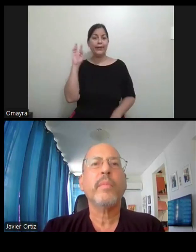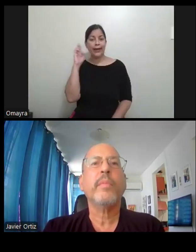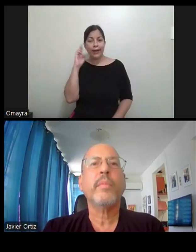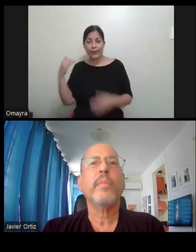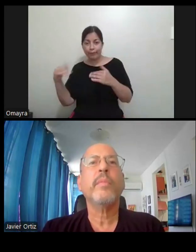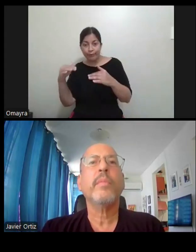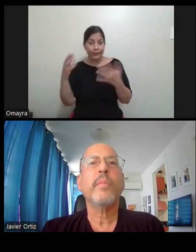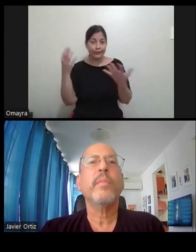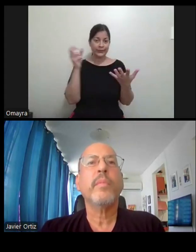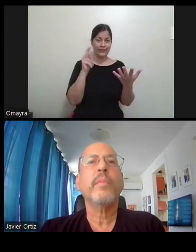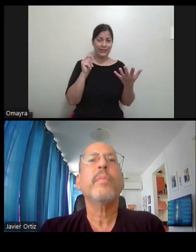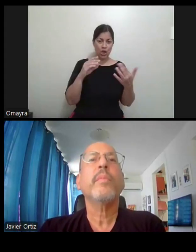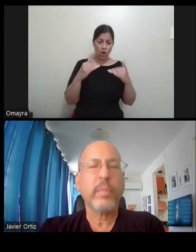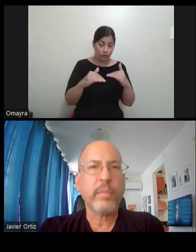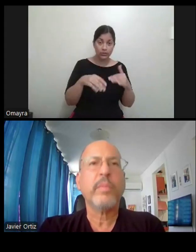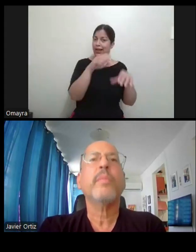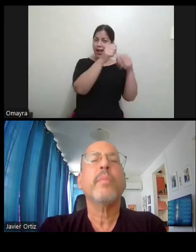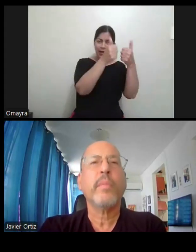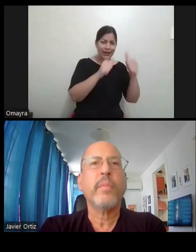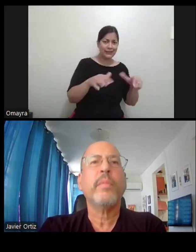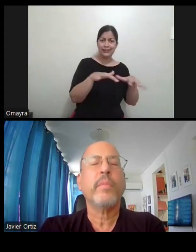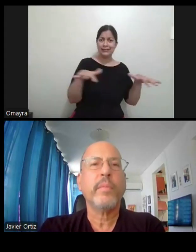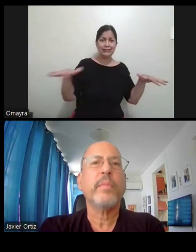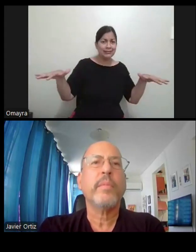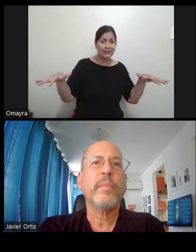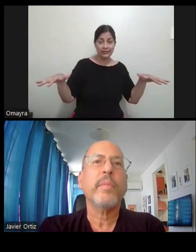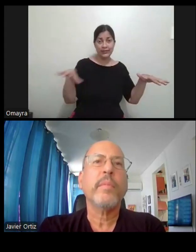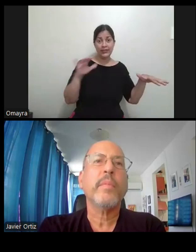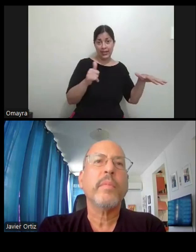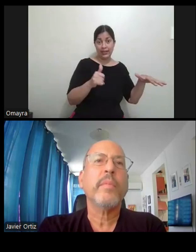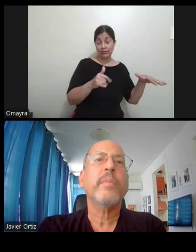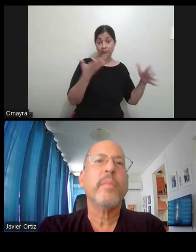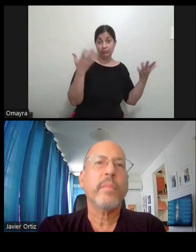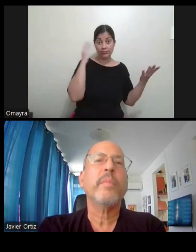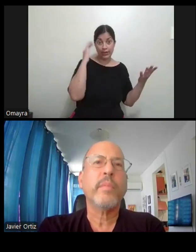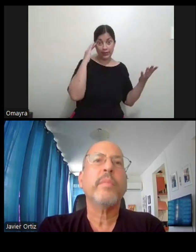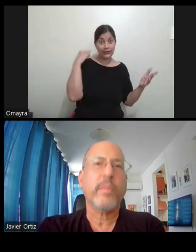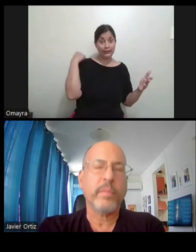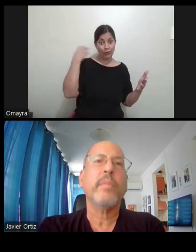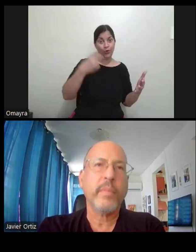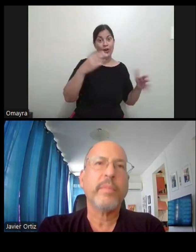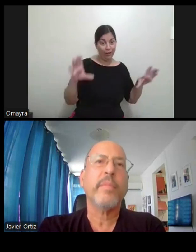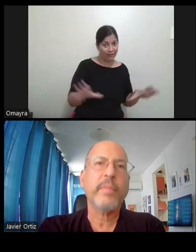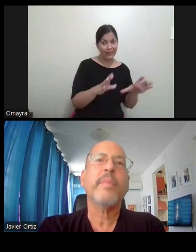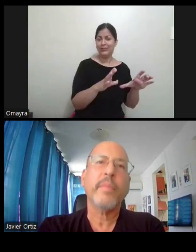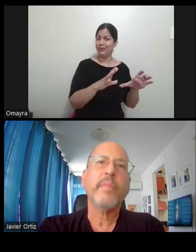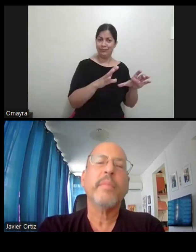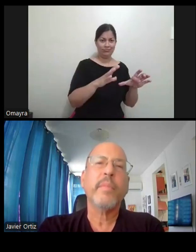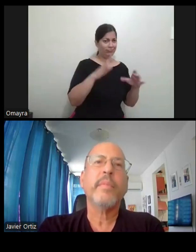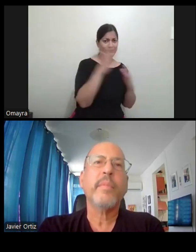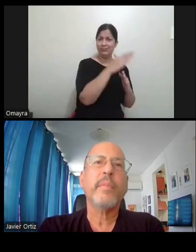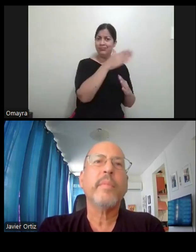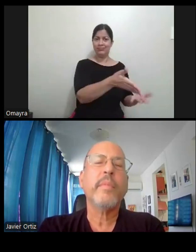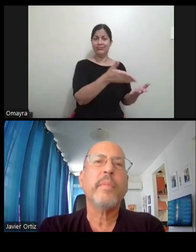televisión, artes escénicas, porque las artes escénicas son la madre de la historia de los eventos, eso, ¿verdad?